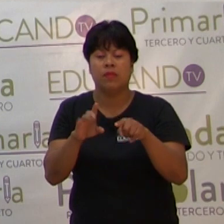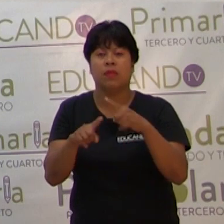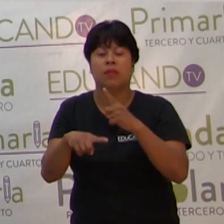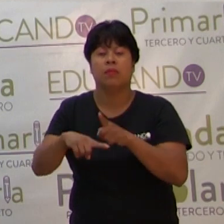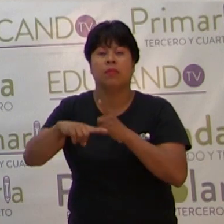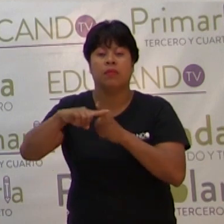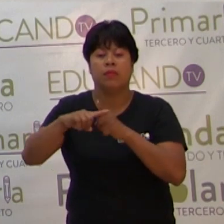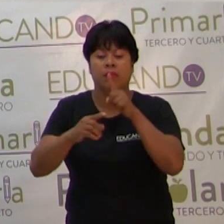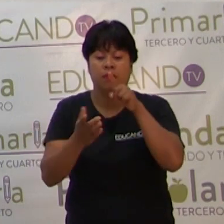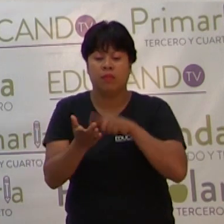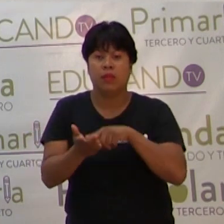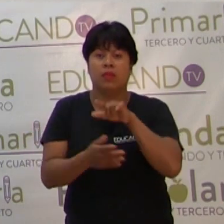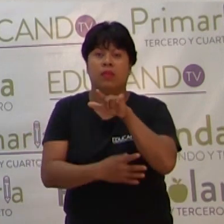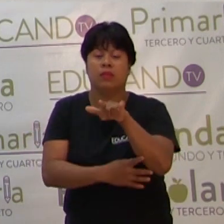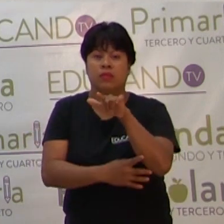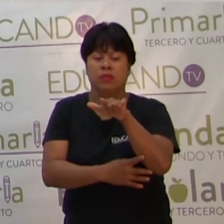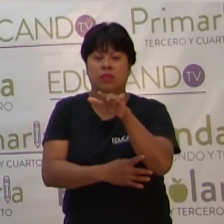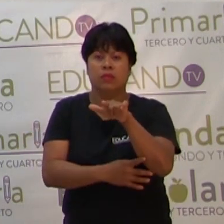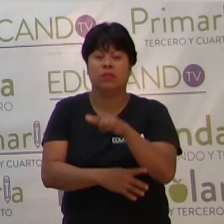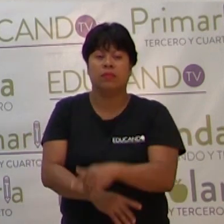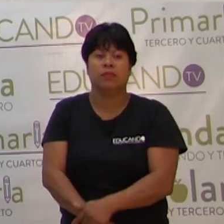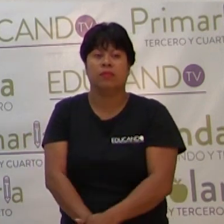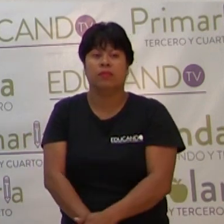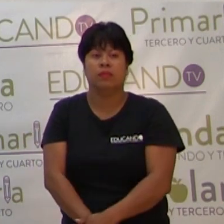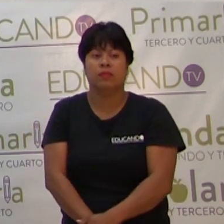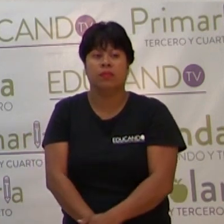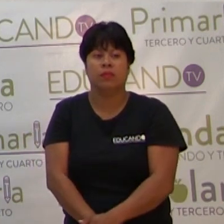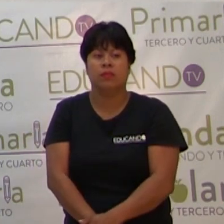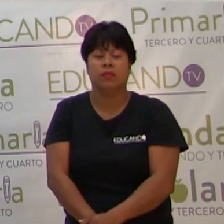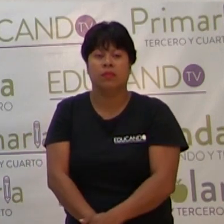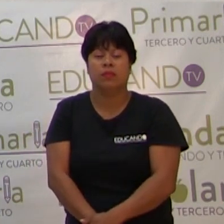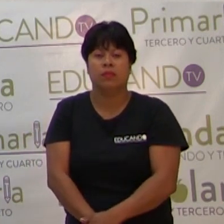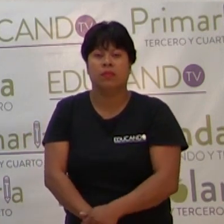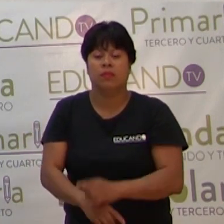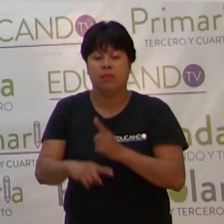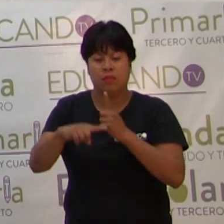súmale 1017 más